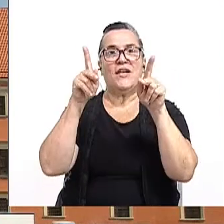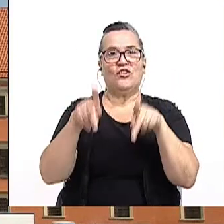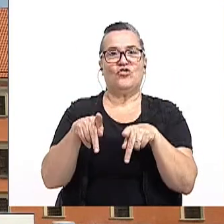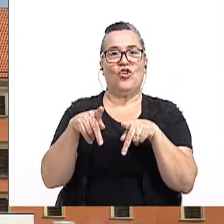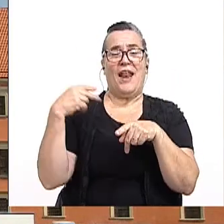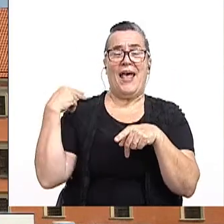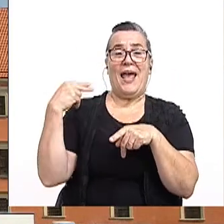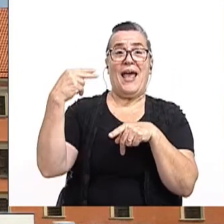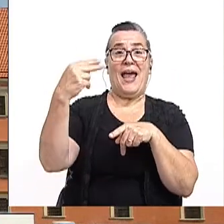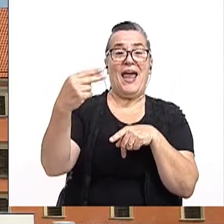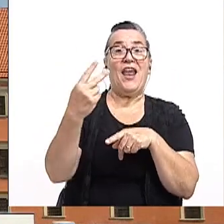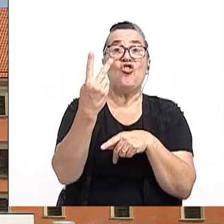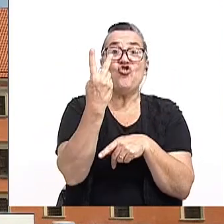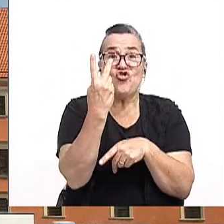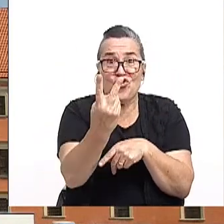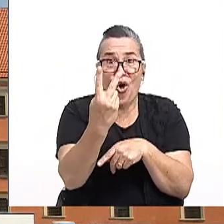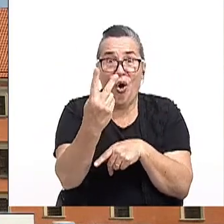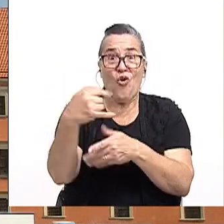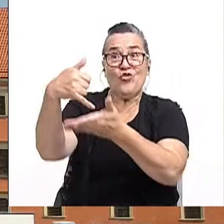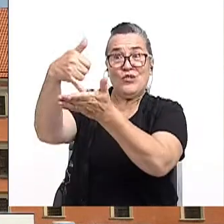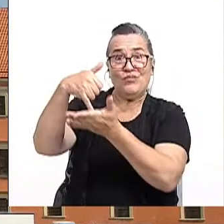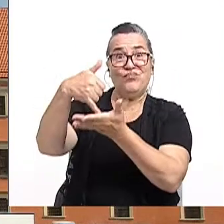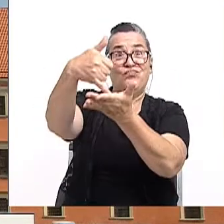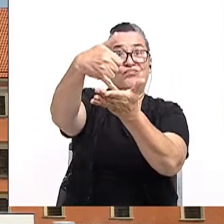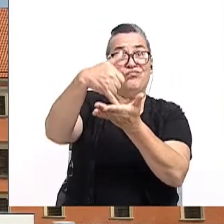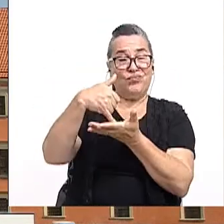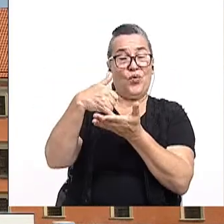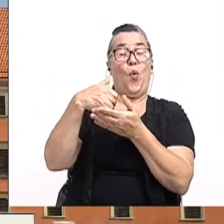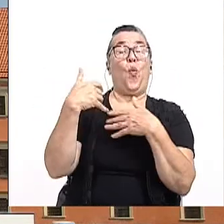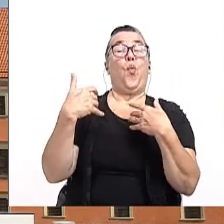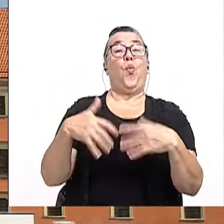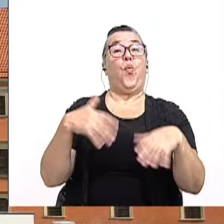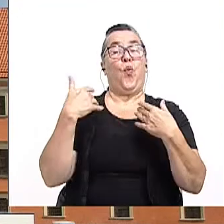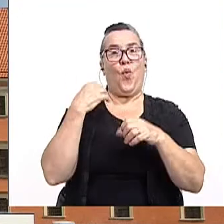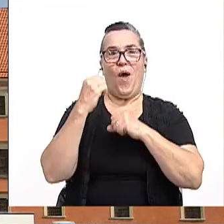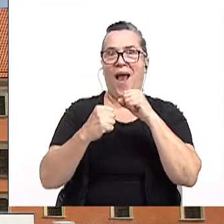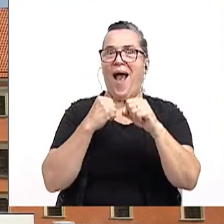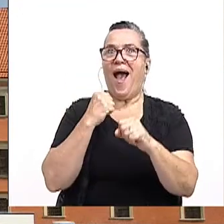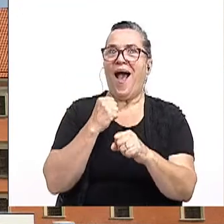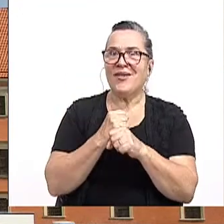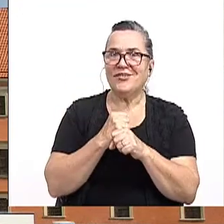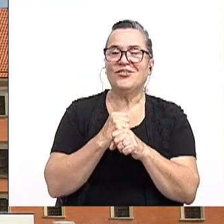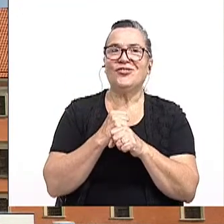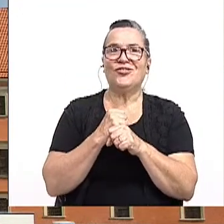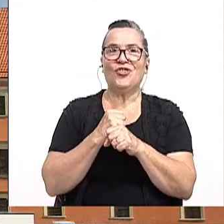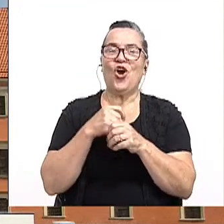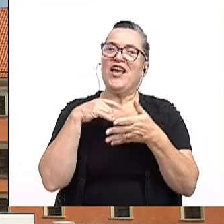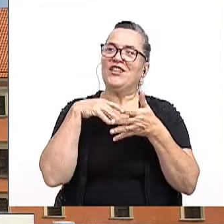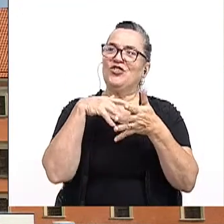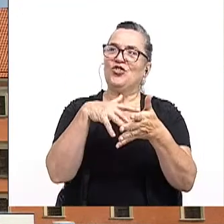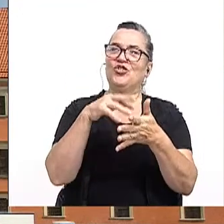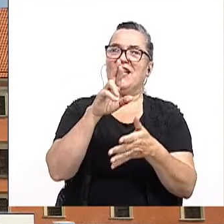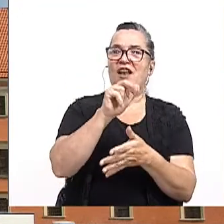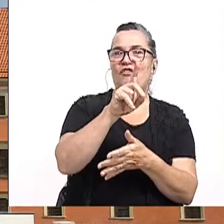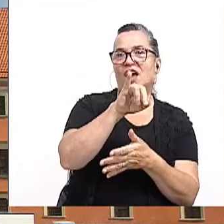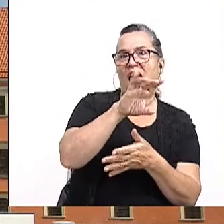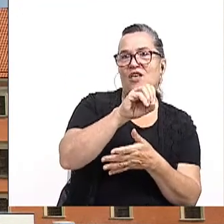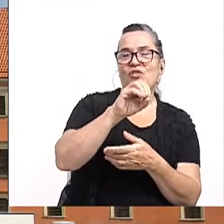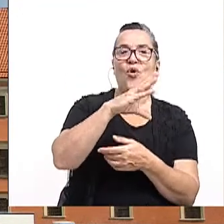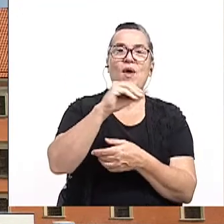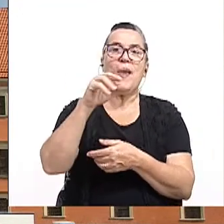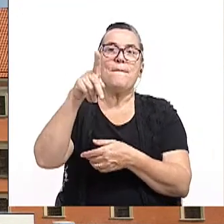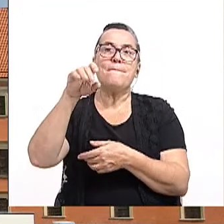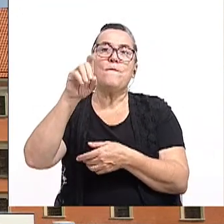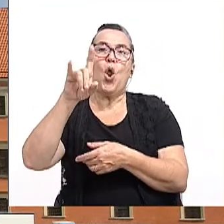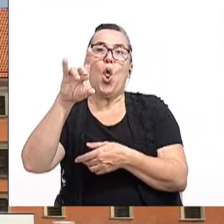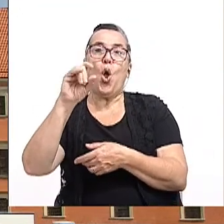la historia en recibir 2 premios Nobel. En ese año lo recibió por los estudios del radio y el polonio en el área